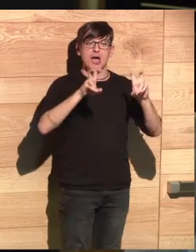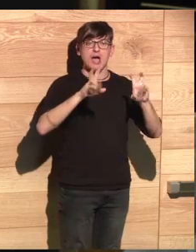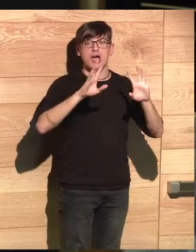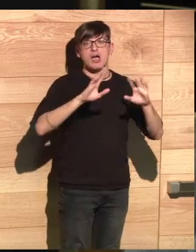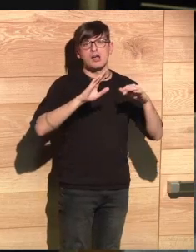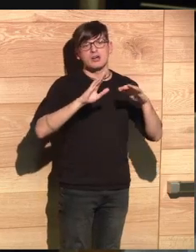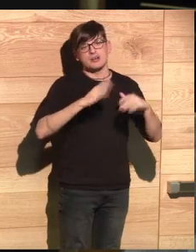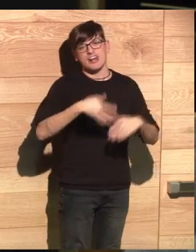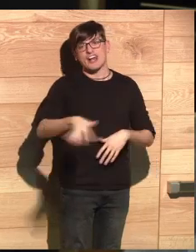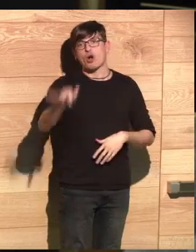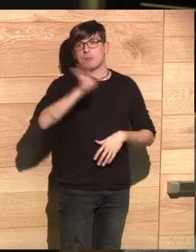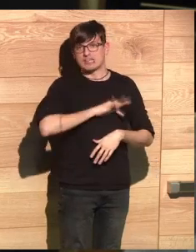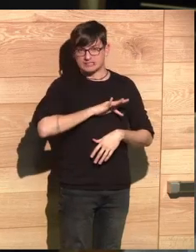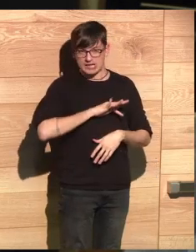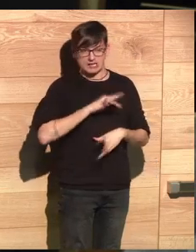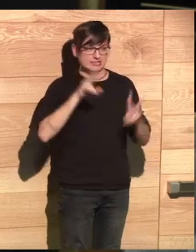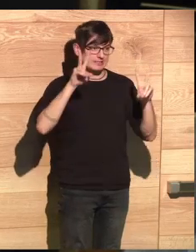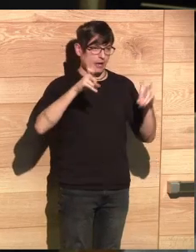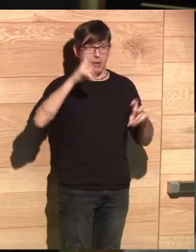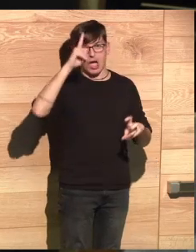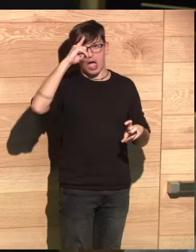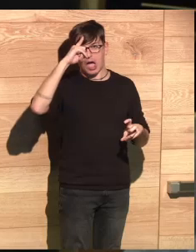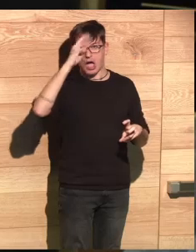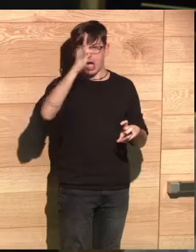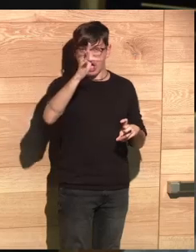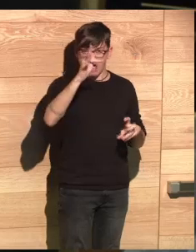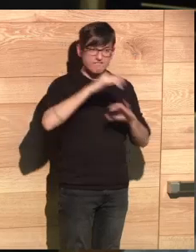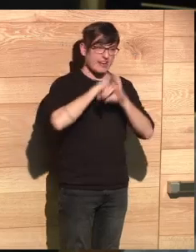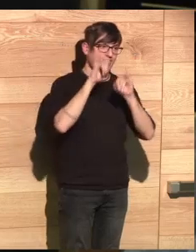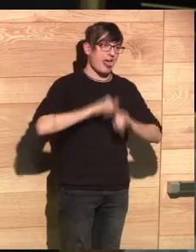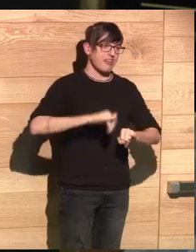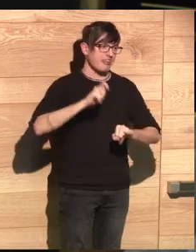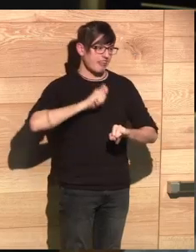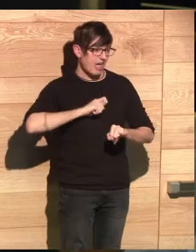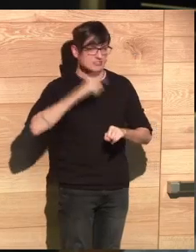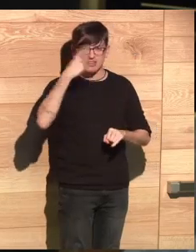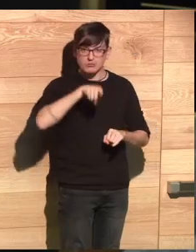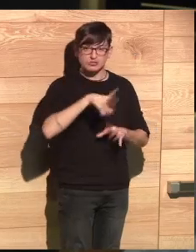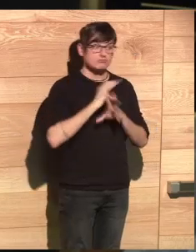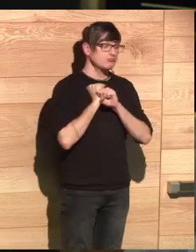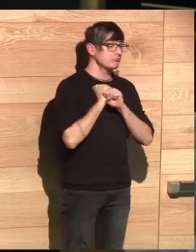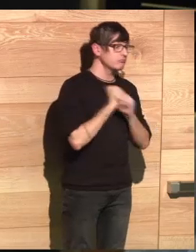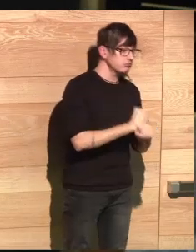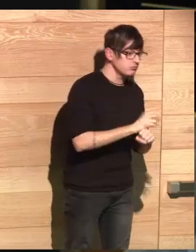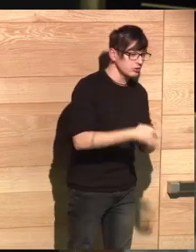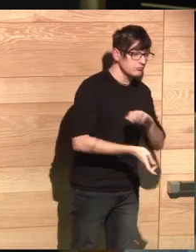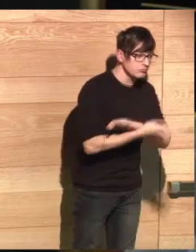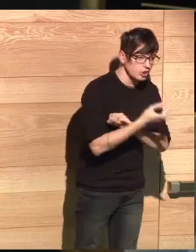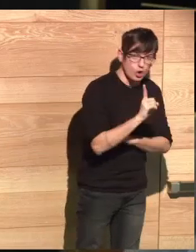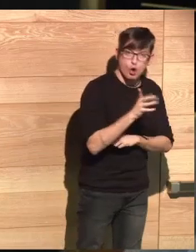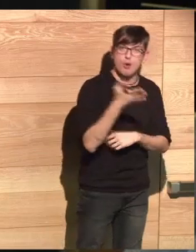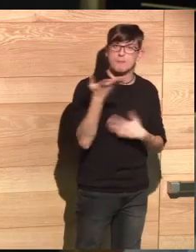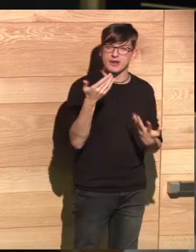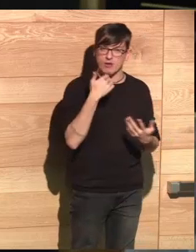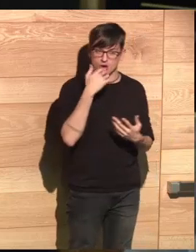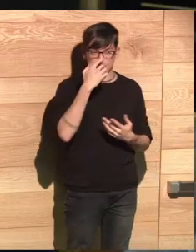a la inyección de dopamina. Ya sabemos que no generan adicción, pero sí un inmenso trastorno de